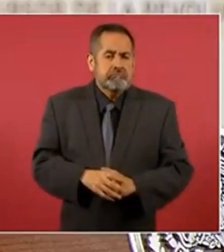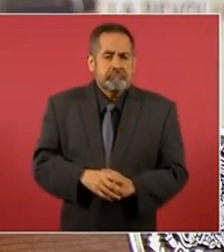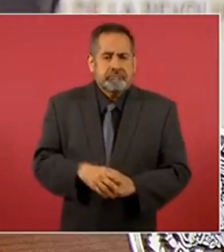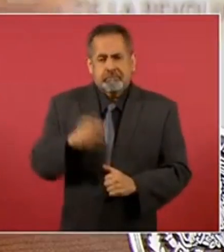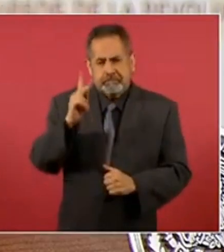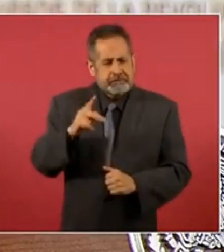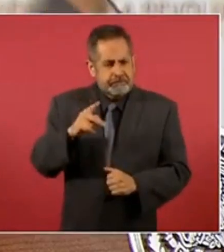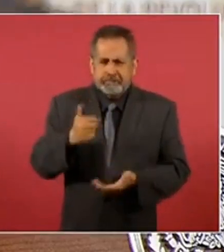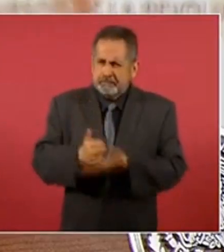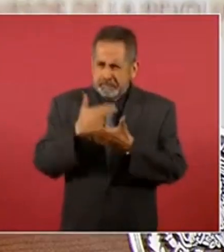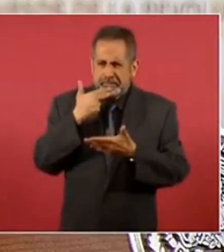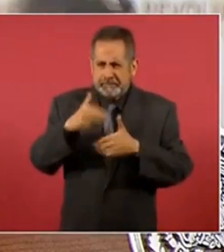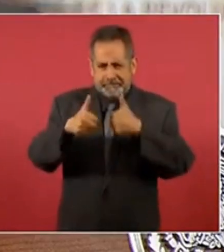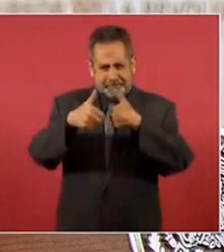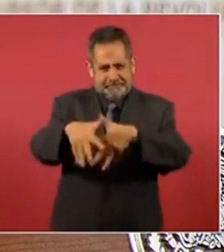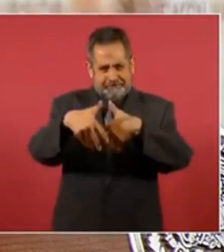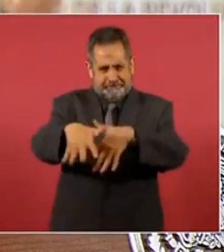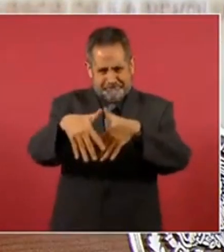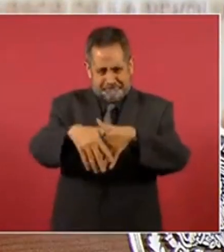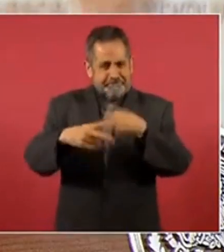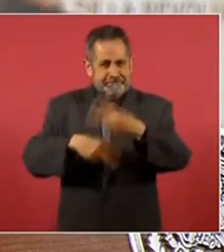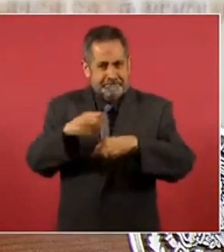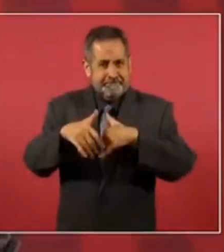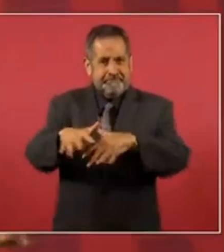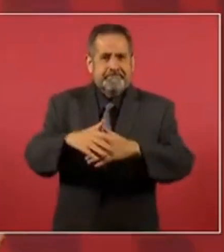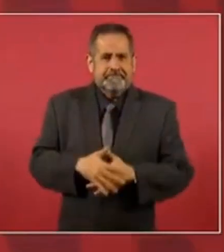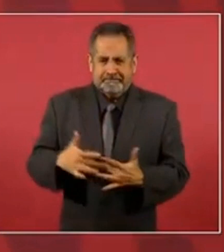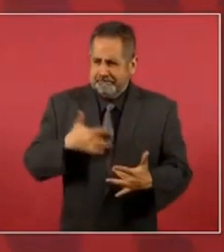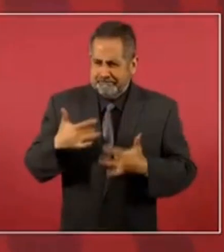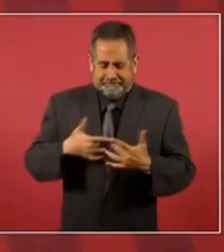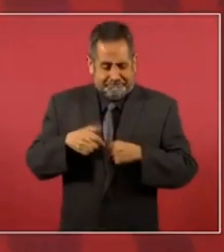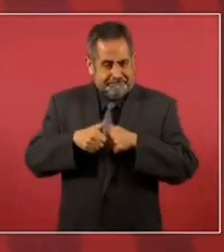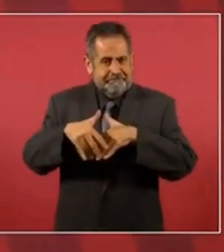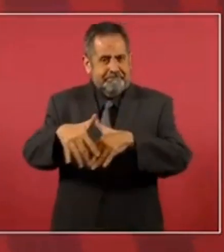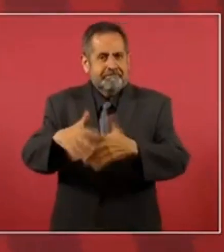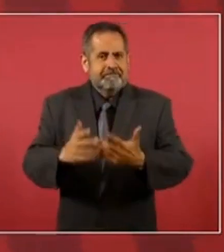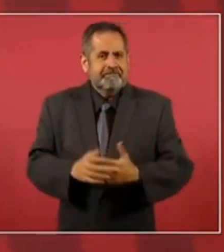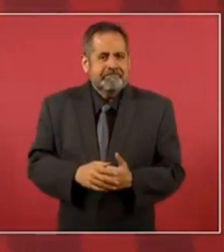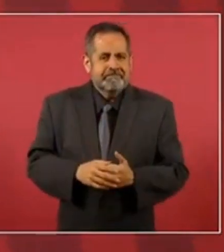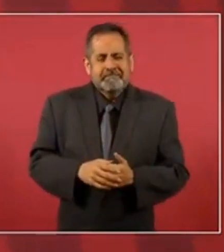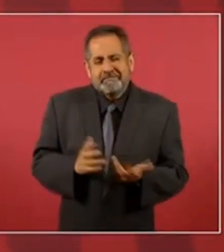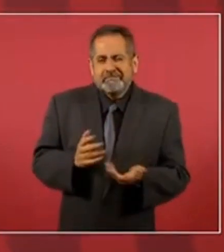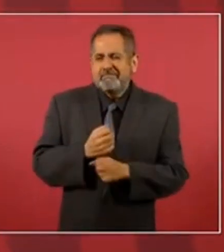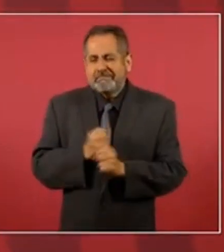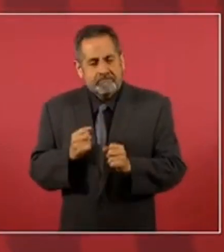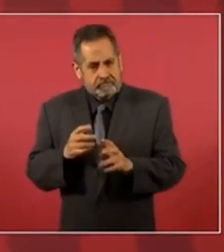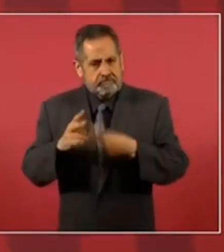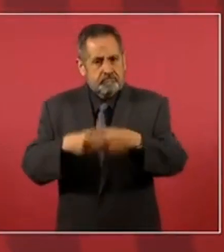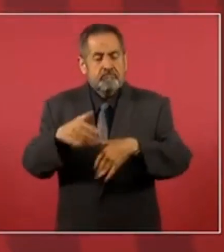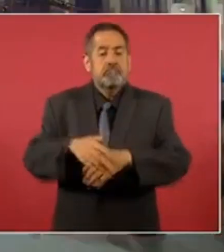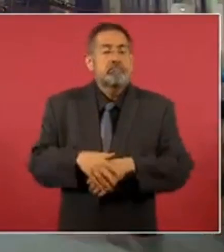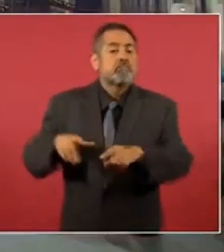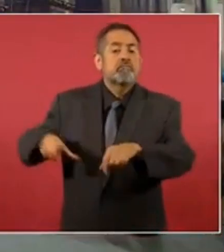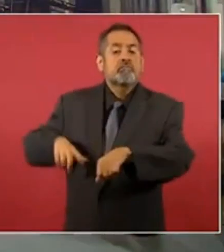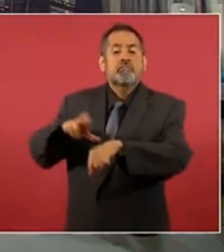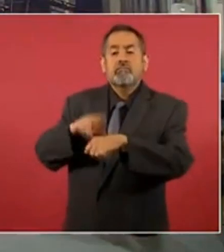Pero ayuda la marcha, además ya me estoy hamburguesando mucho. La idea le surgió del gobernador Barbosa, que